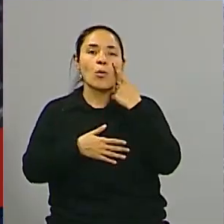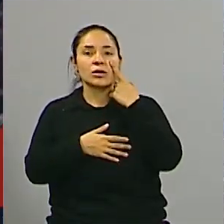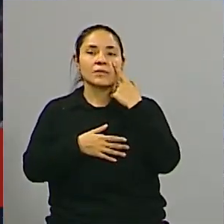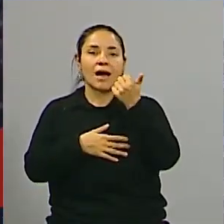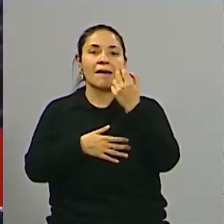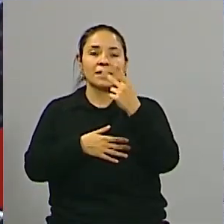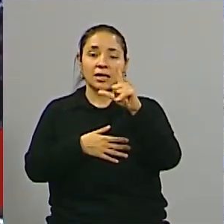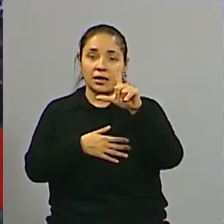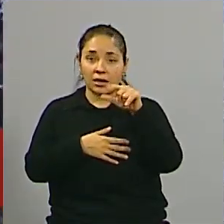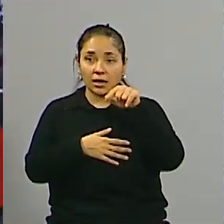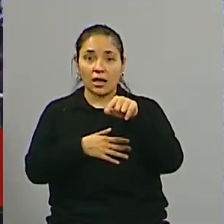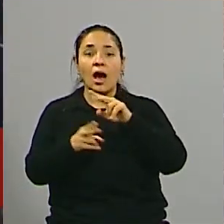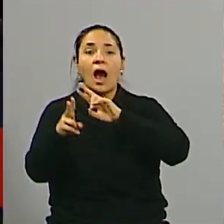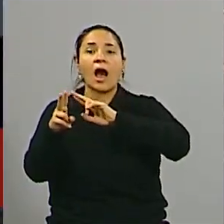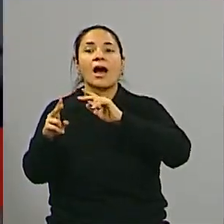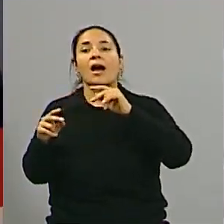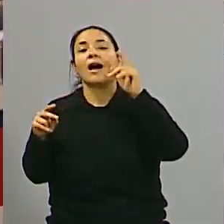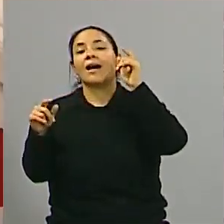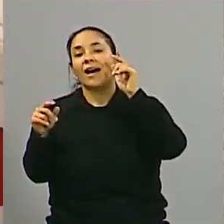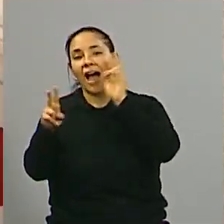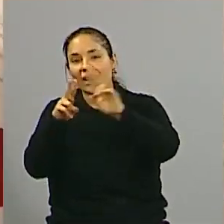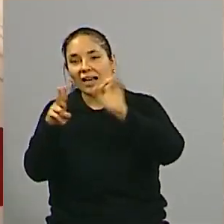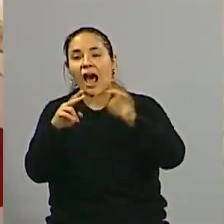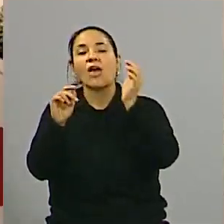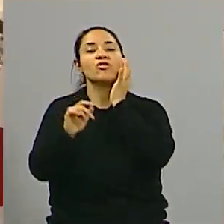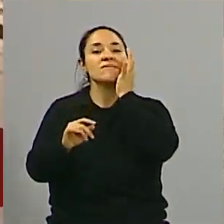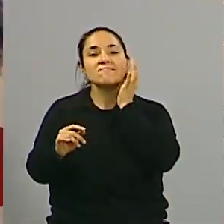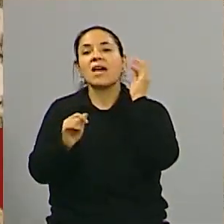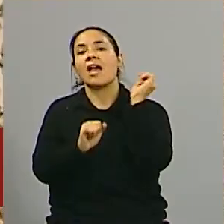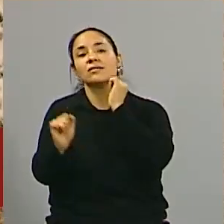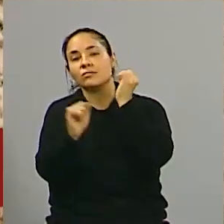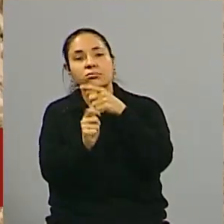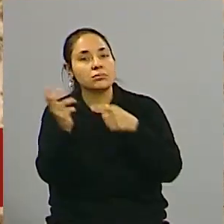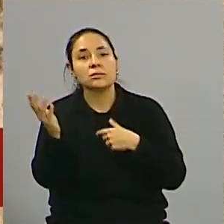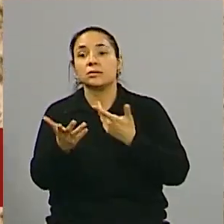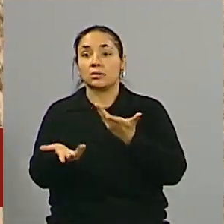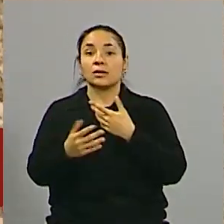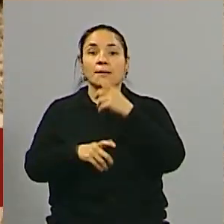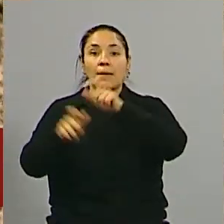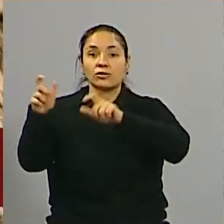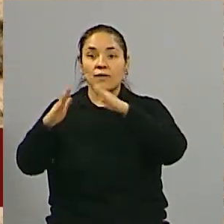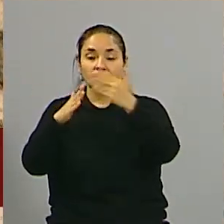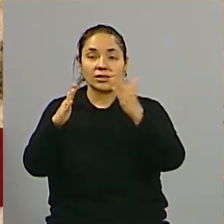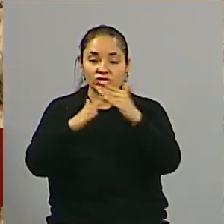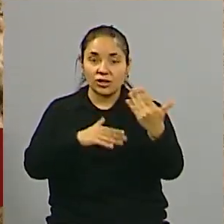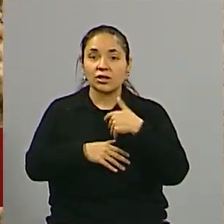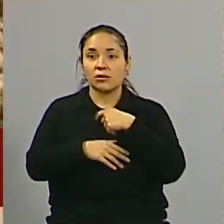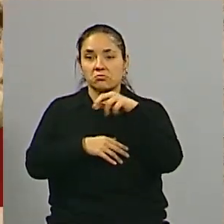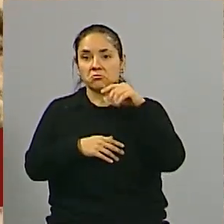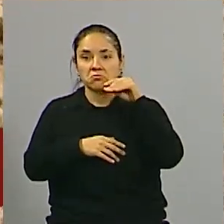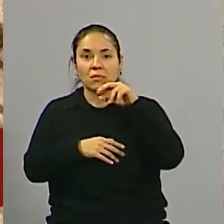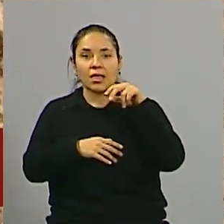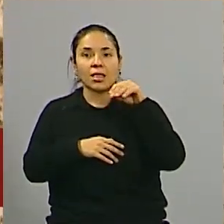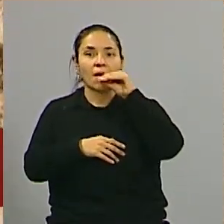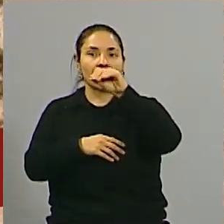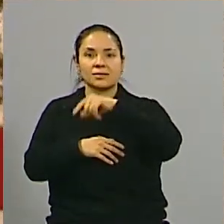ABL, alumbrado, barrido y limpieza, que bueno, es cuestión de recorrer, los vecinos y las vecinas de Las Heras lo saben, es cuestión de recorrer el departamento para ver, bueno,